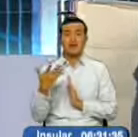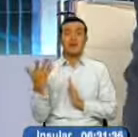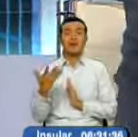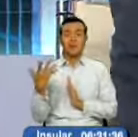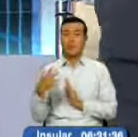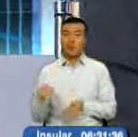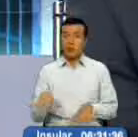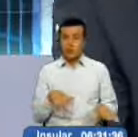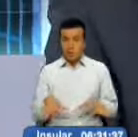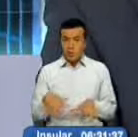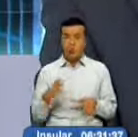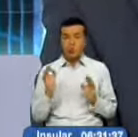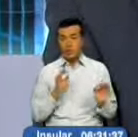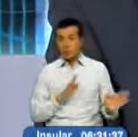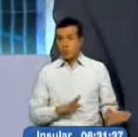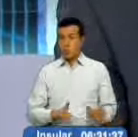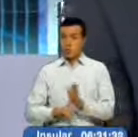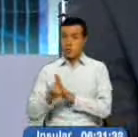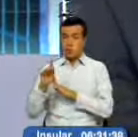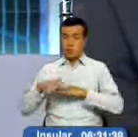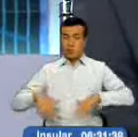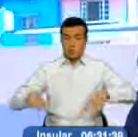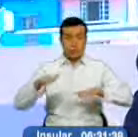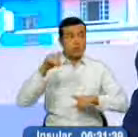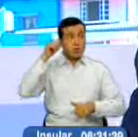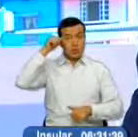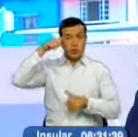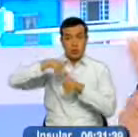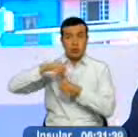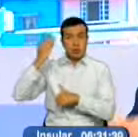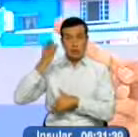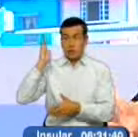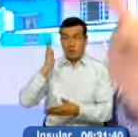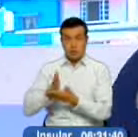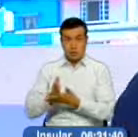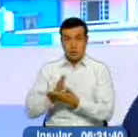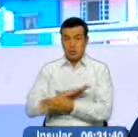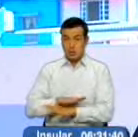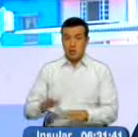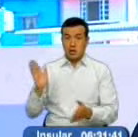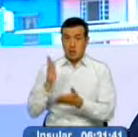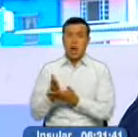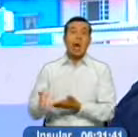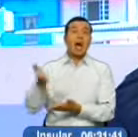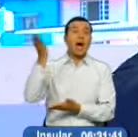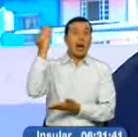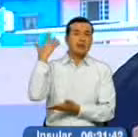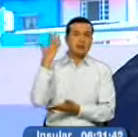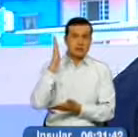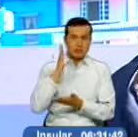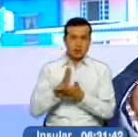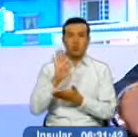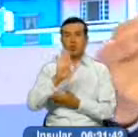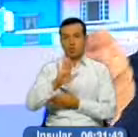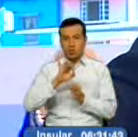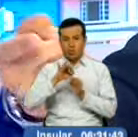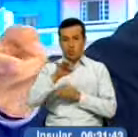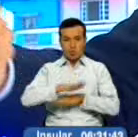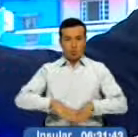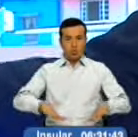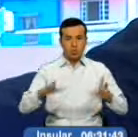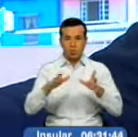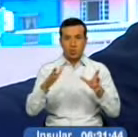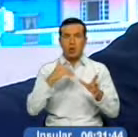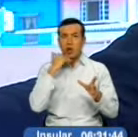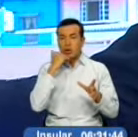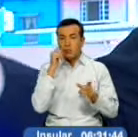generar acciones para poder desarrollarse. Pero recuerda que eso se rompió. Es decir, eso pasaba. Tú tenías cantones que no cubrían el